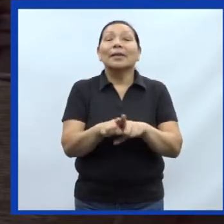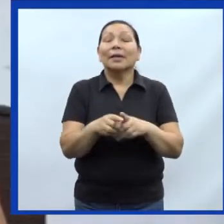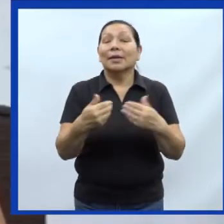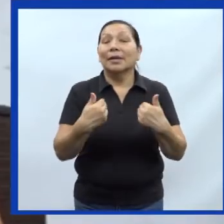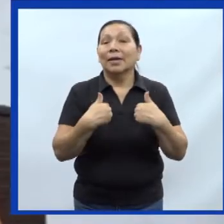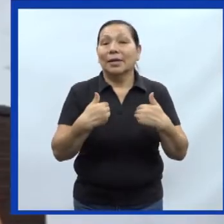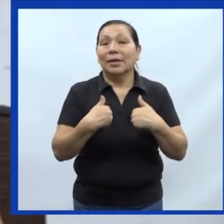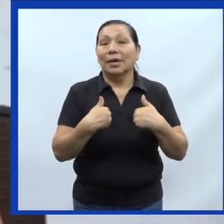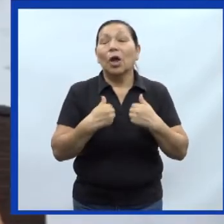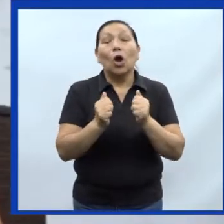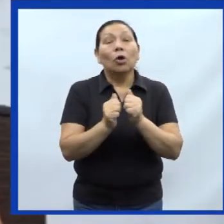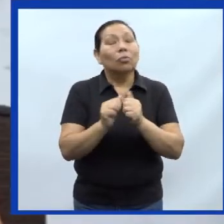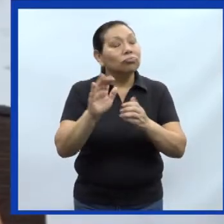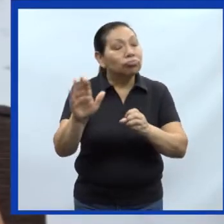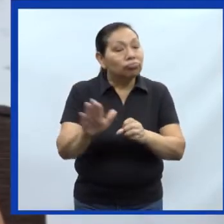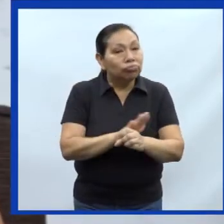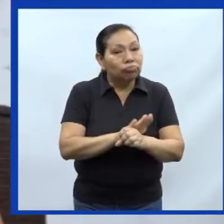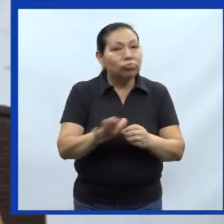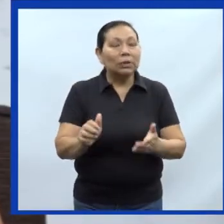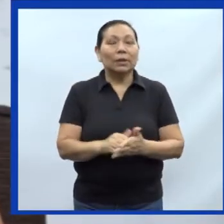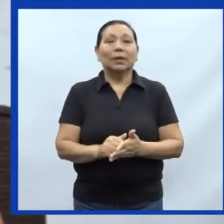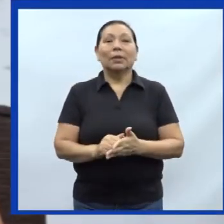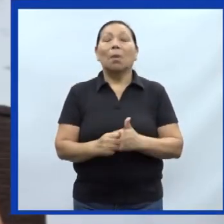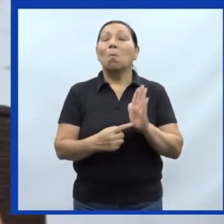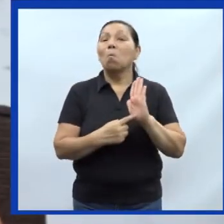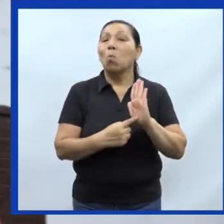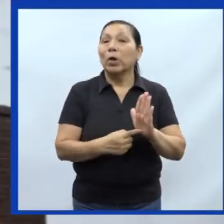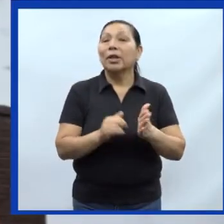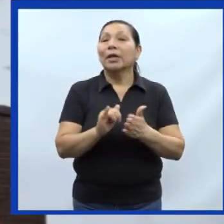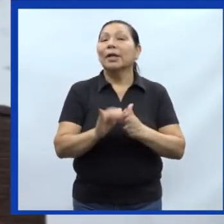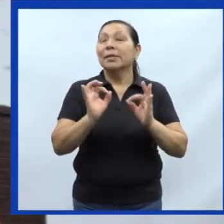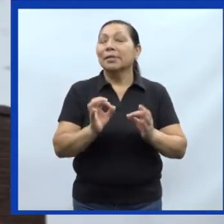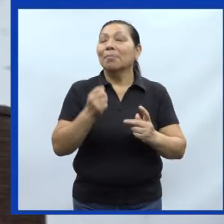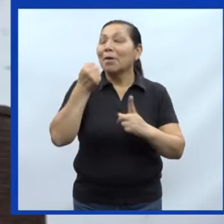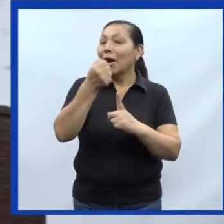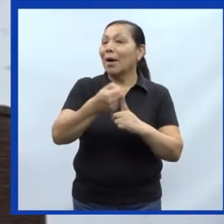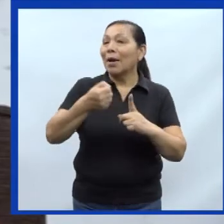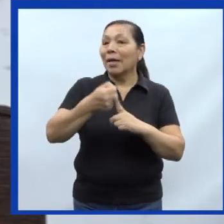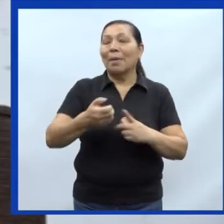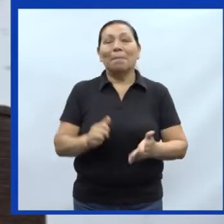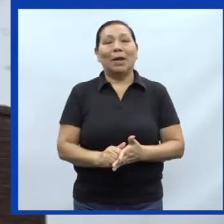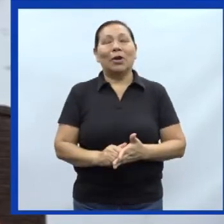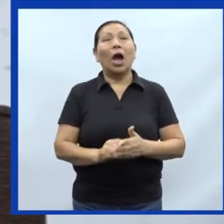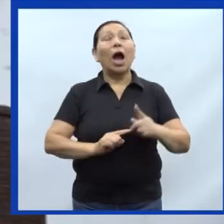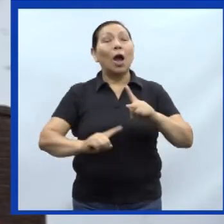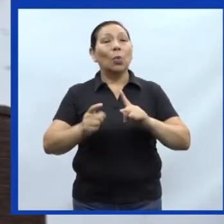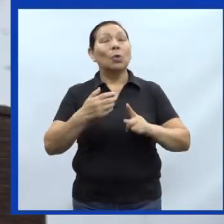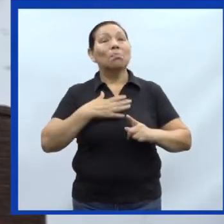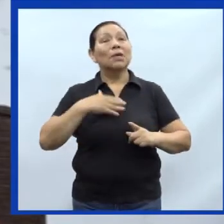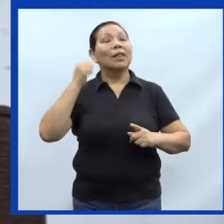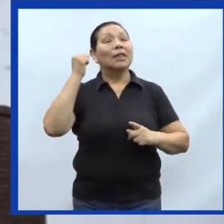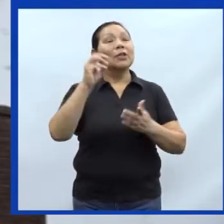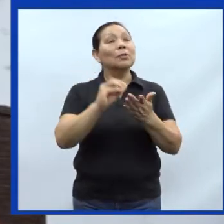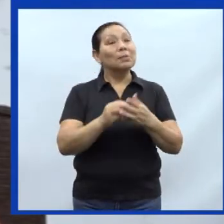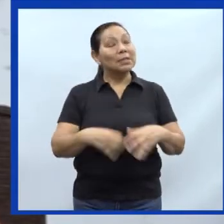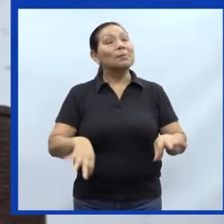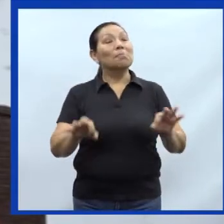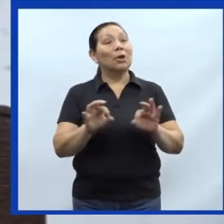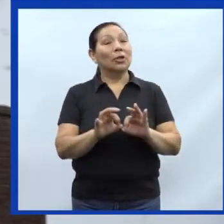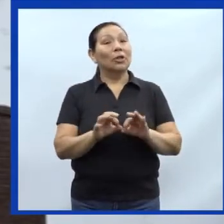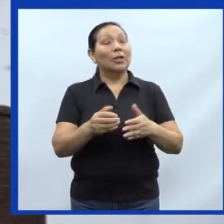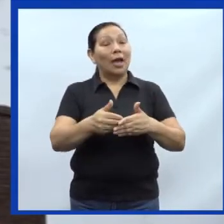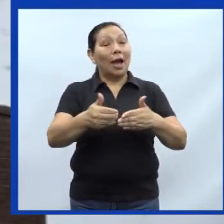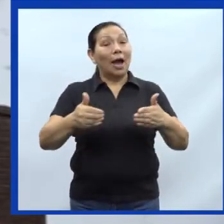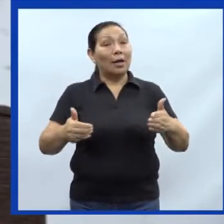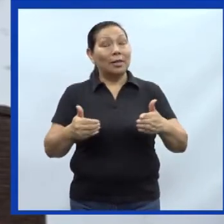tener manifestaciones concretas, evidentes de que estoy siendo amenazado o amenazada en alguno de mis derechos fundamentales. Y ante